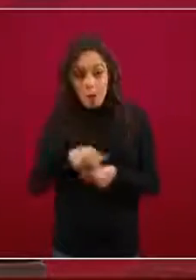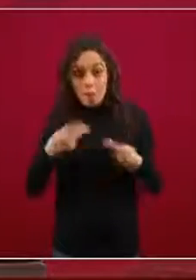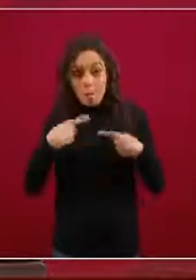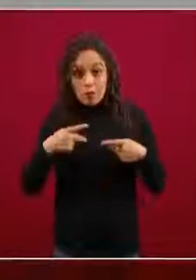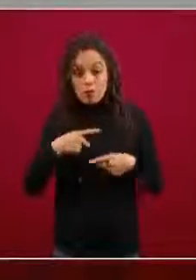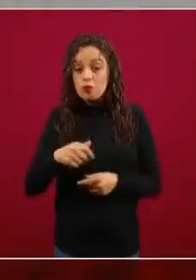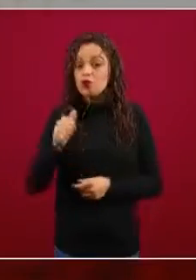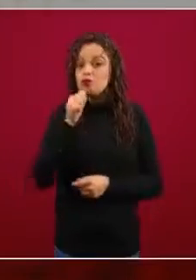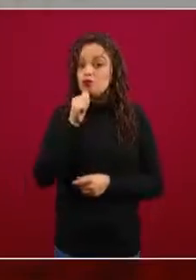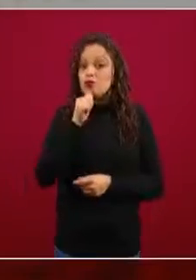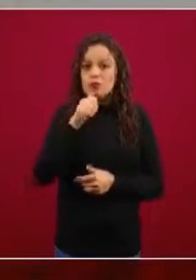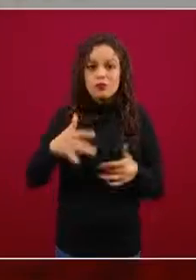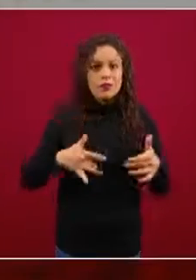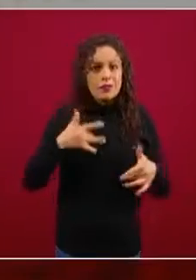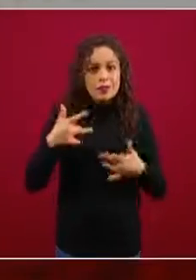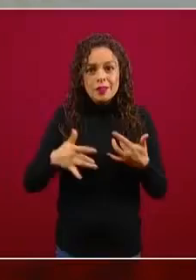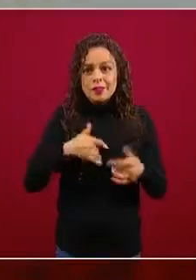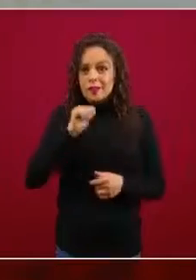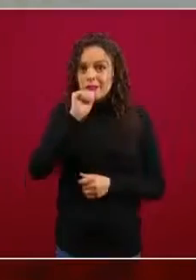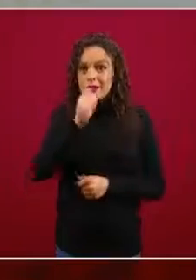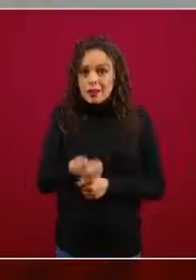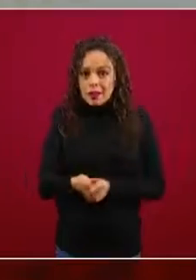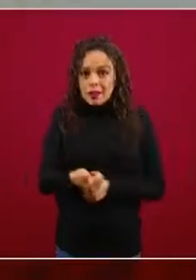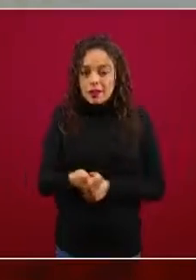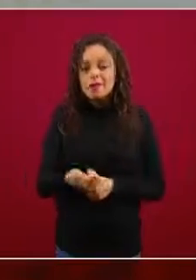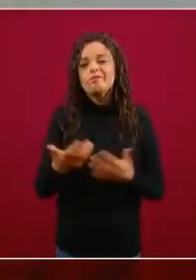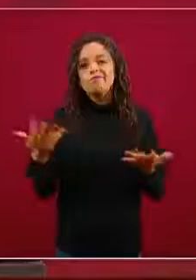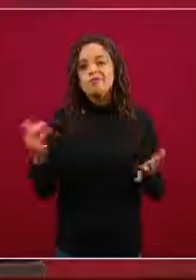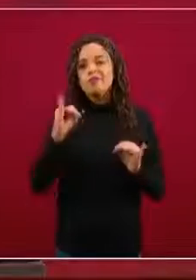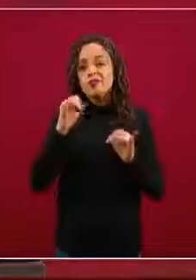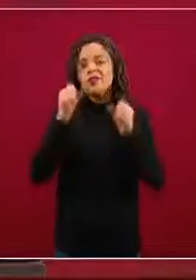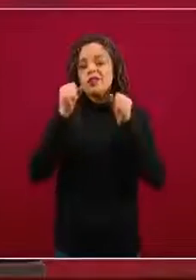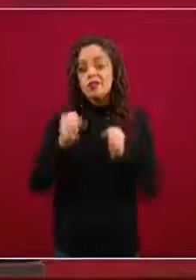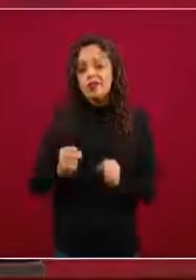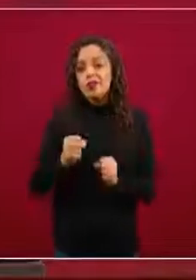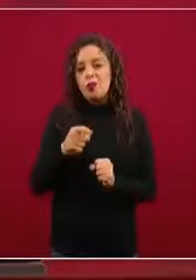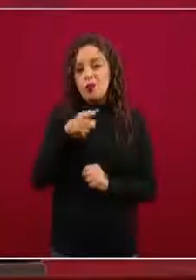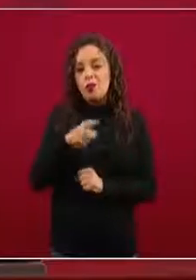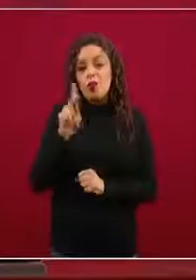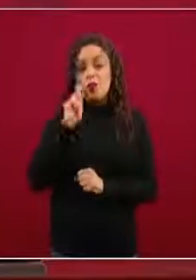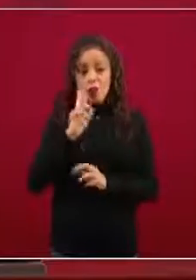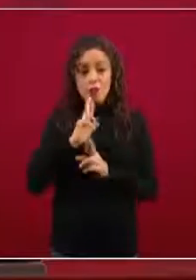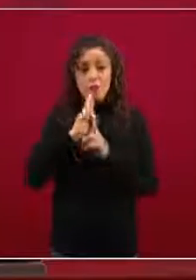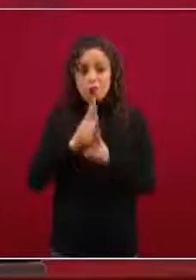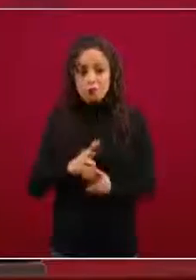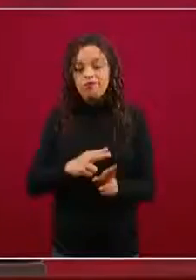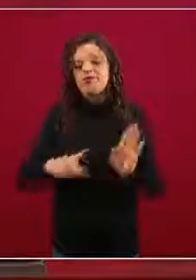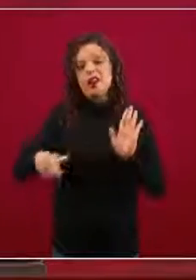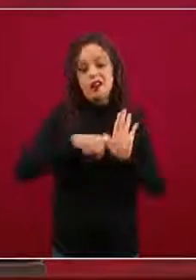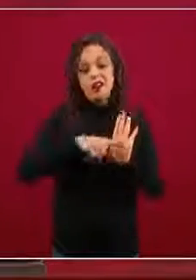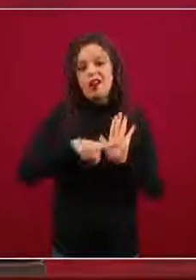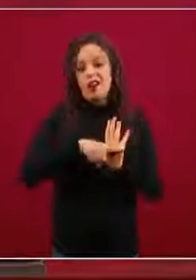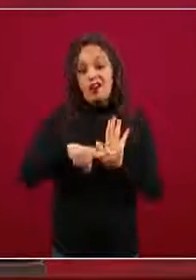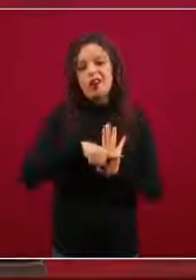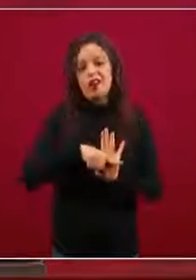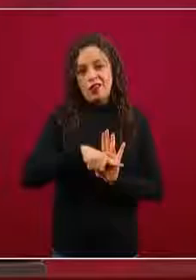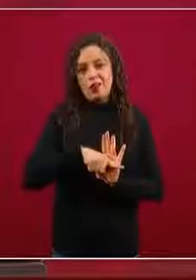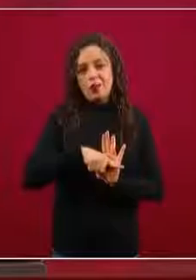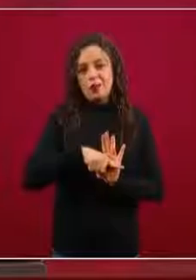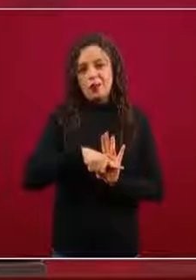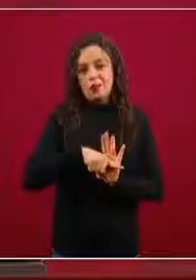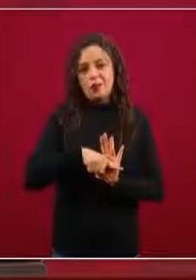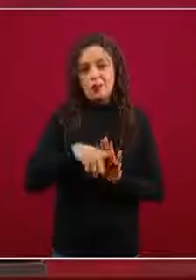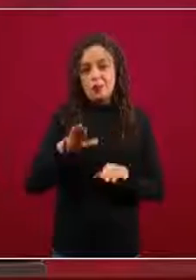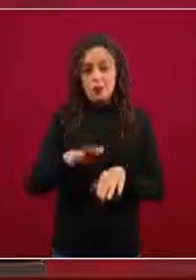síntomas, lo más probable es que la prueba va a salir negativa. Si yo tomo ese resultado como un asunto de confianza, que